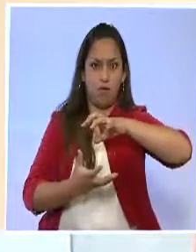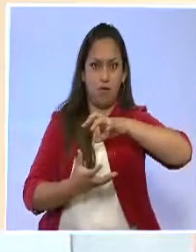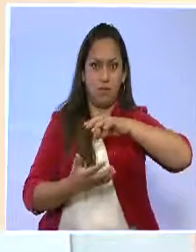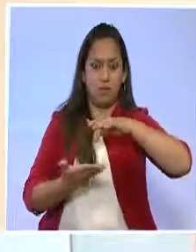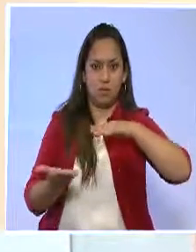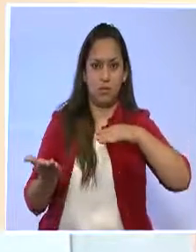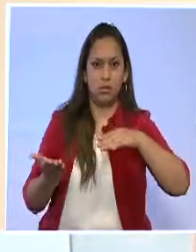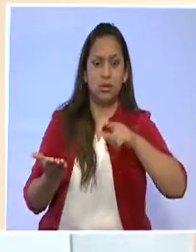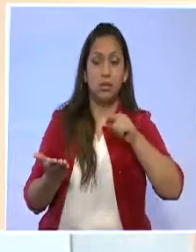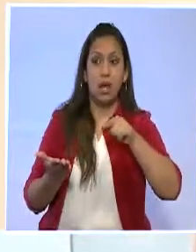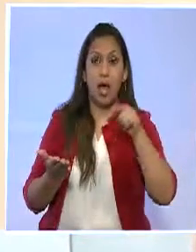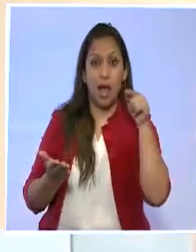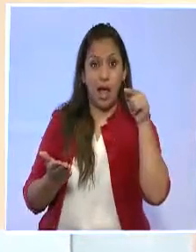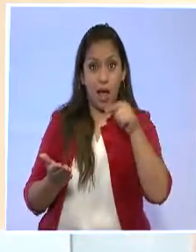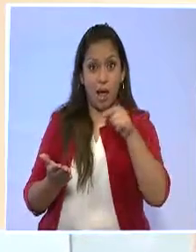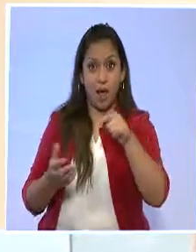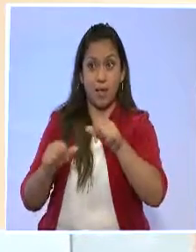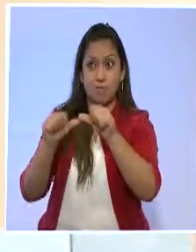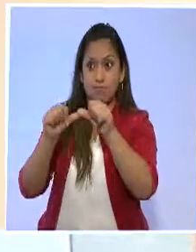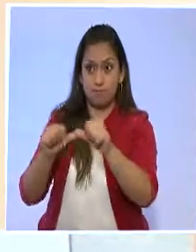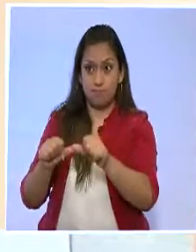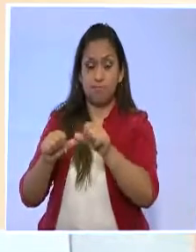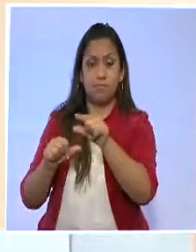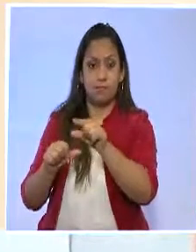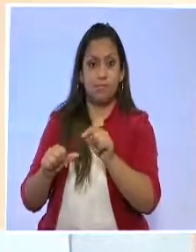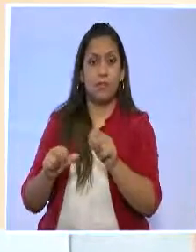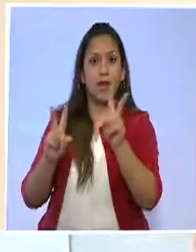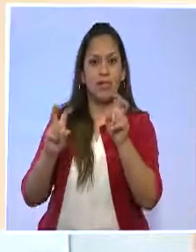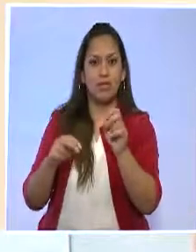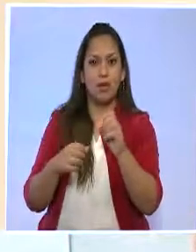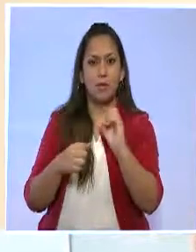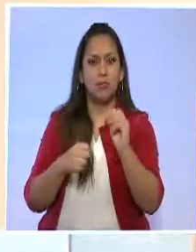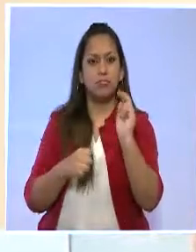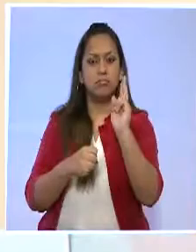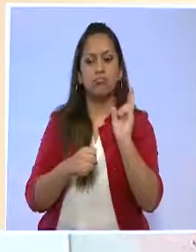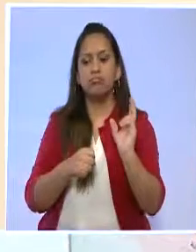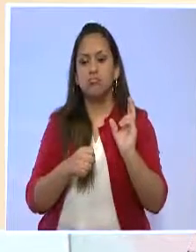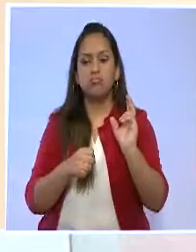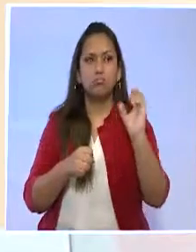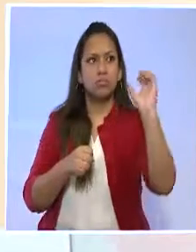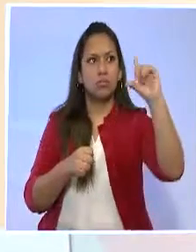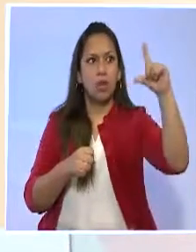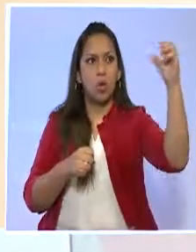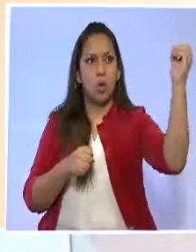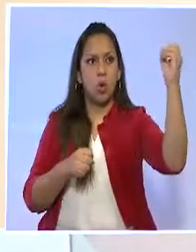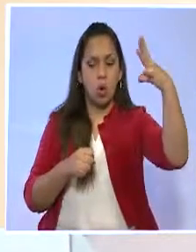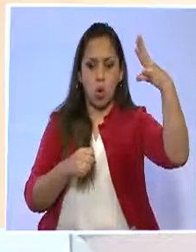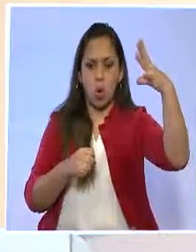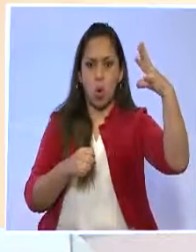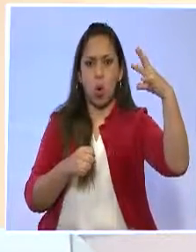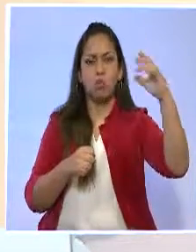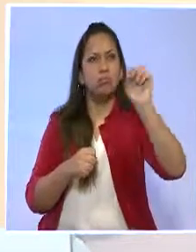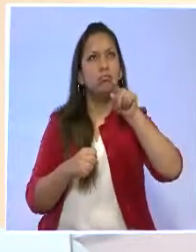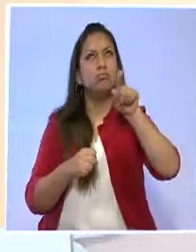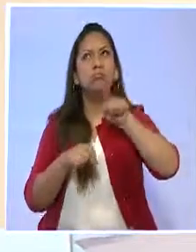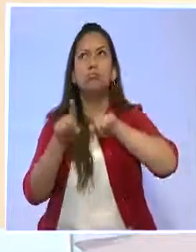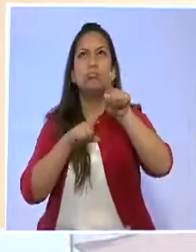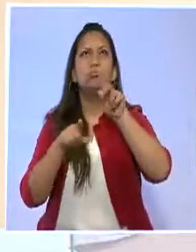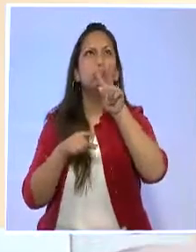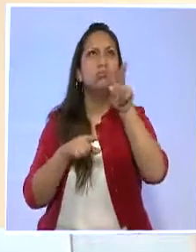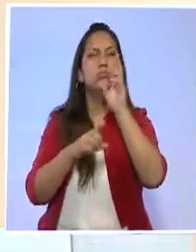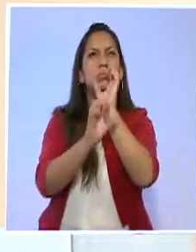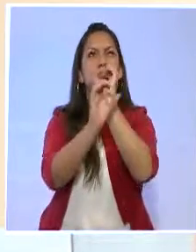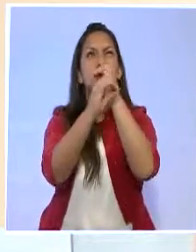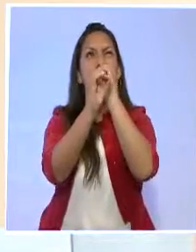estación espacial la estación satelital de rusa rusa para poder nosotros también